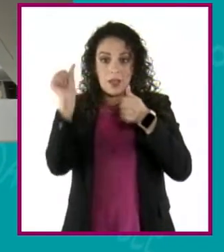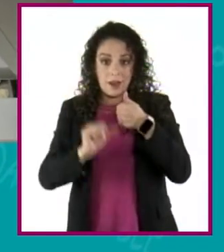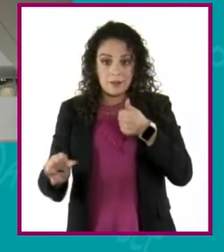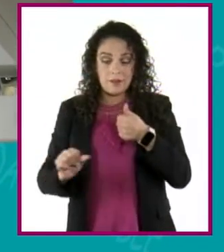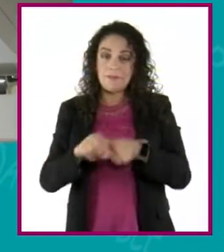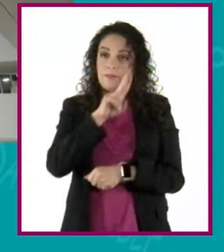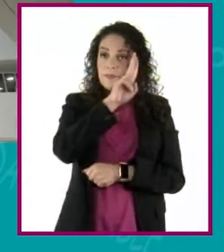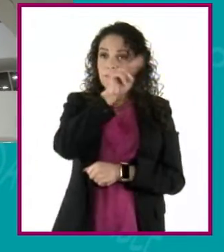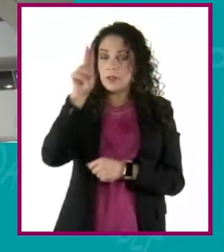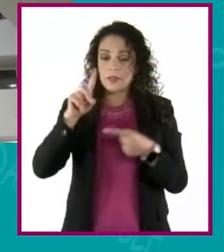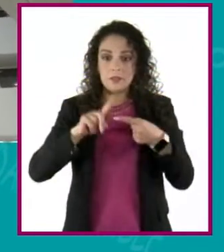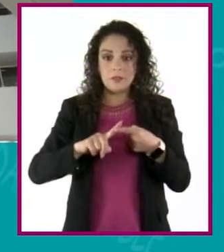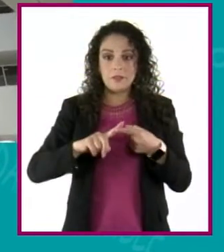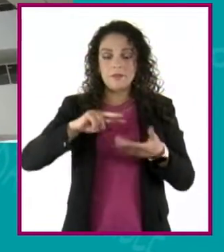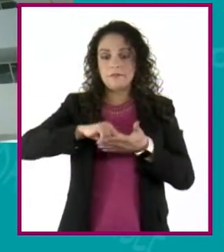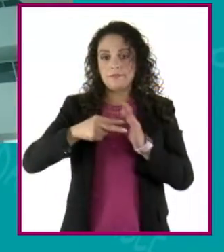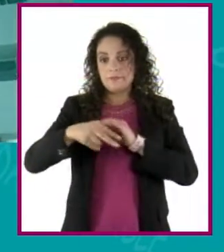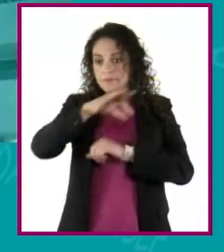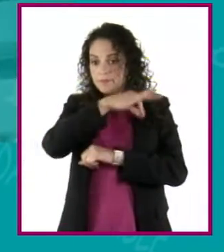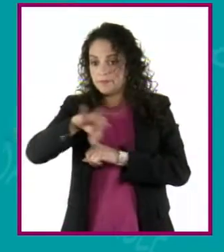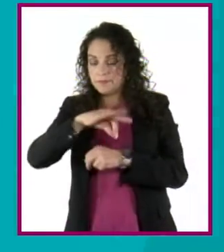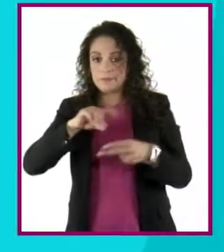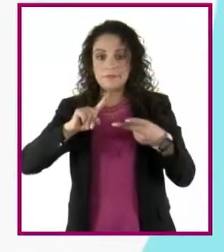pintura como en arquitectura y escultura.